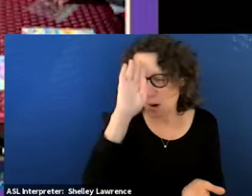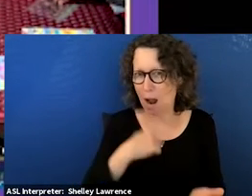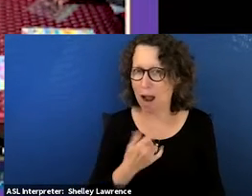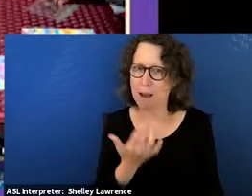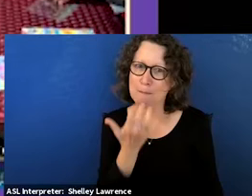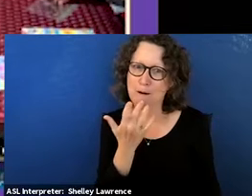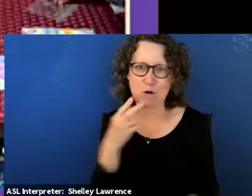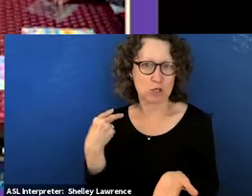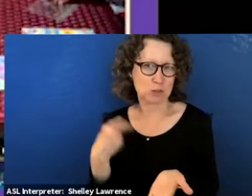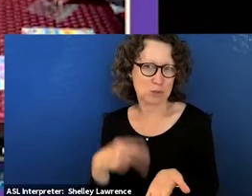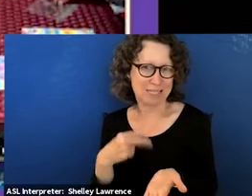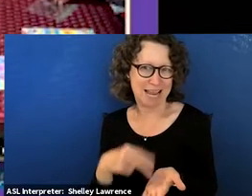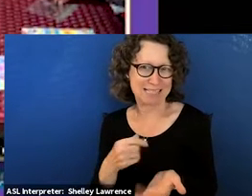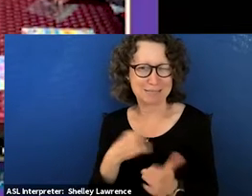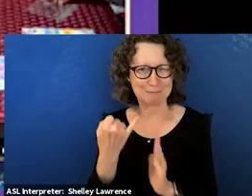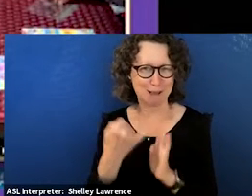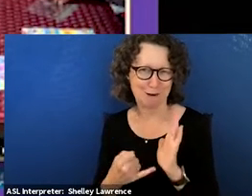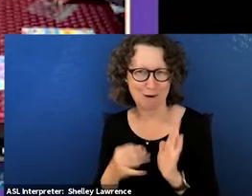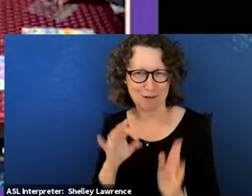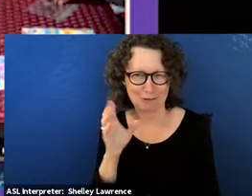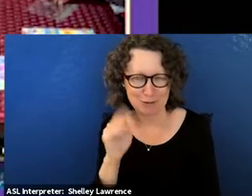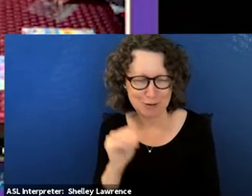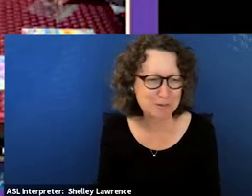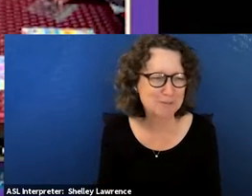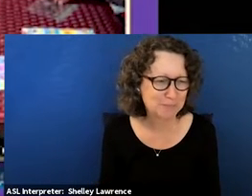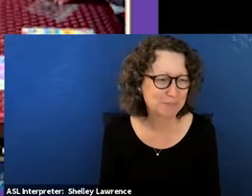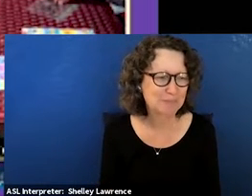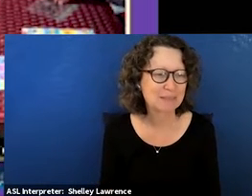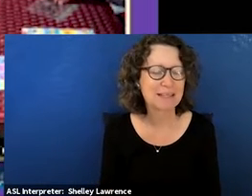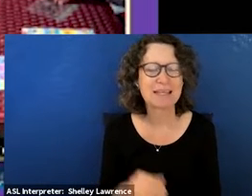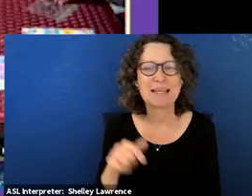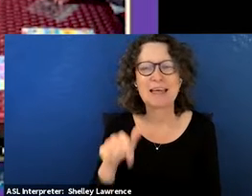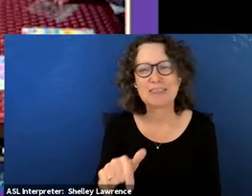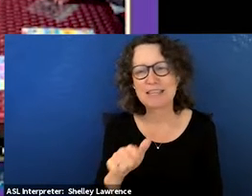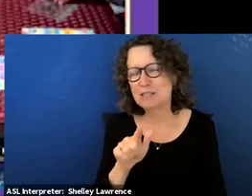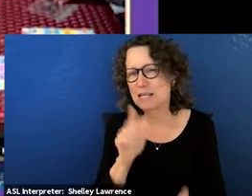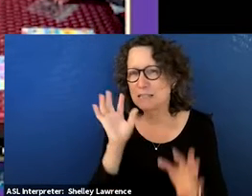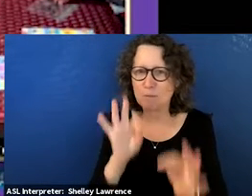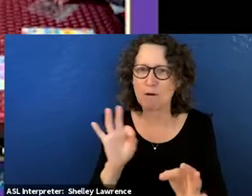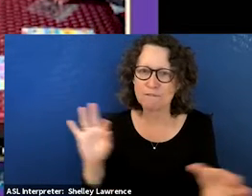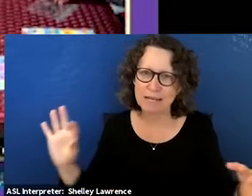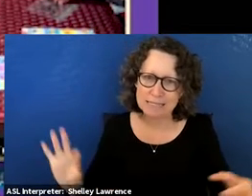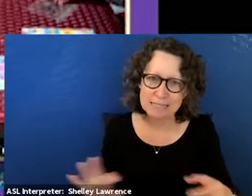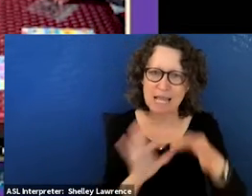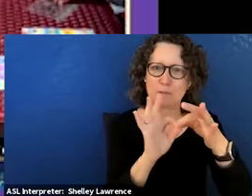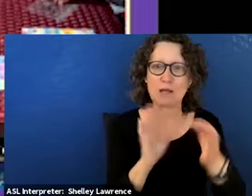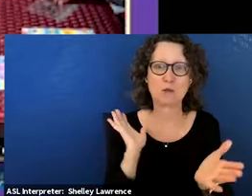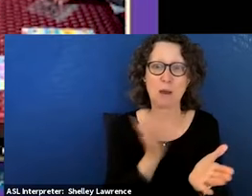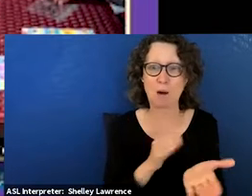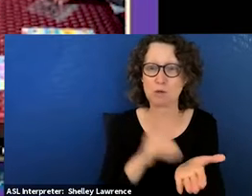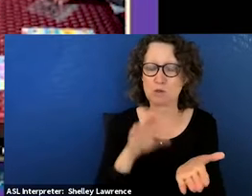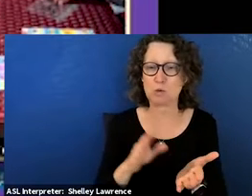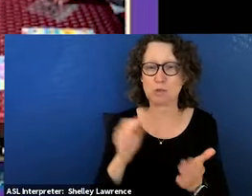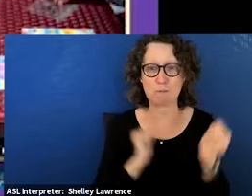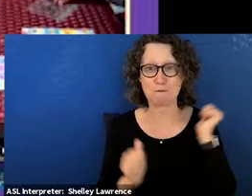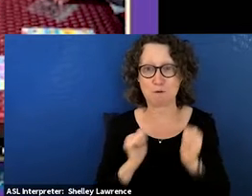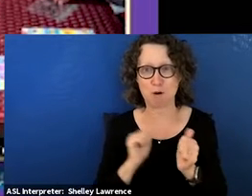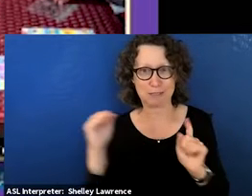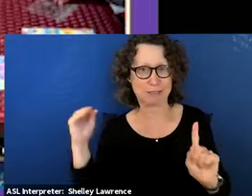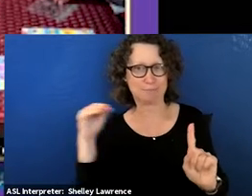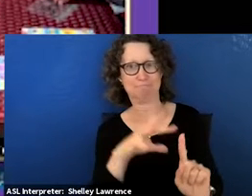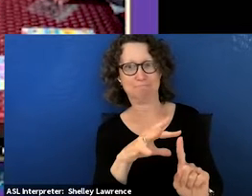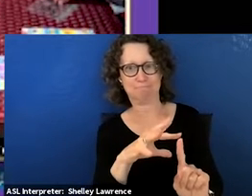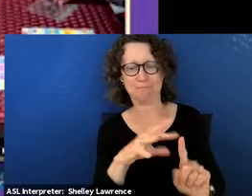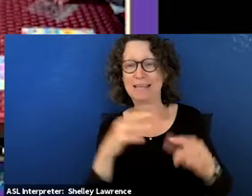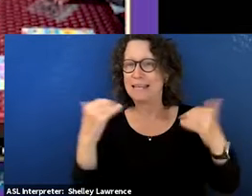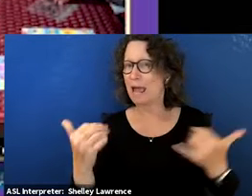y algunas veces dicen, a mí me gusta mucho bailar. Esa es mi forma de arte predilecta. Ese es exactamente algo que va para resaltar